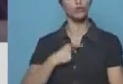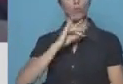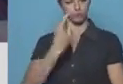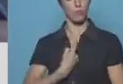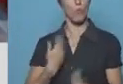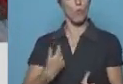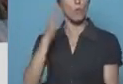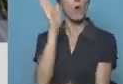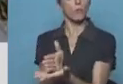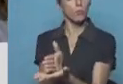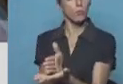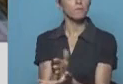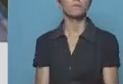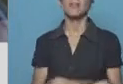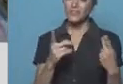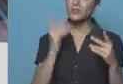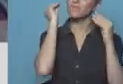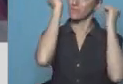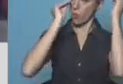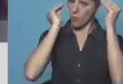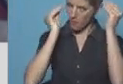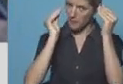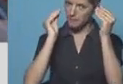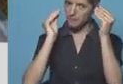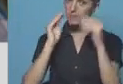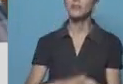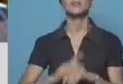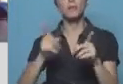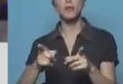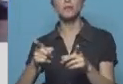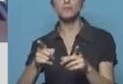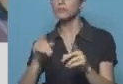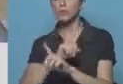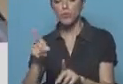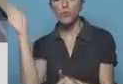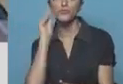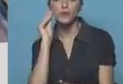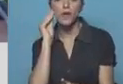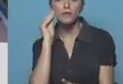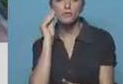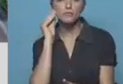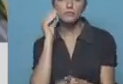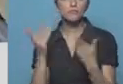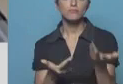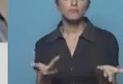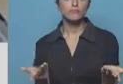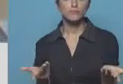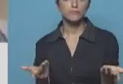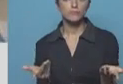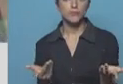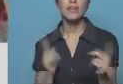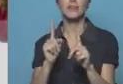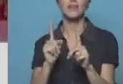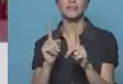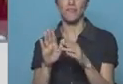no escuchar declaraciones condenatorias, sobre todo por parte de, bueno, de quienes son favorecidos